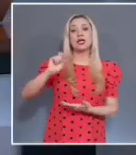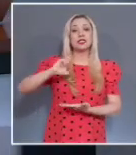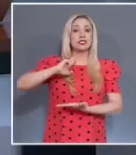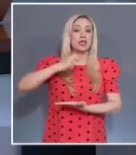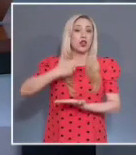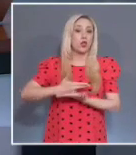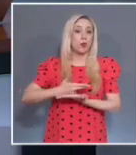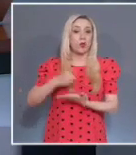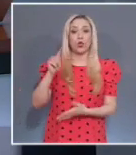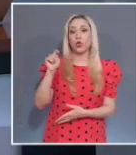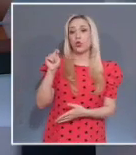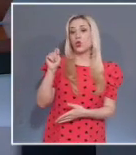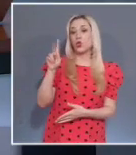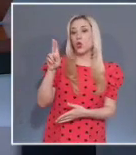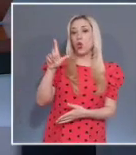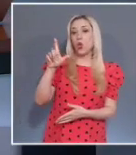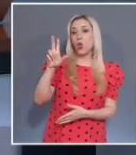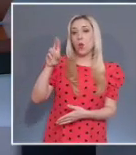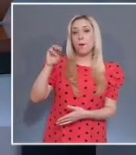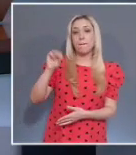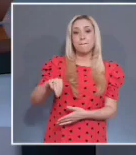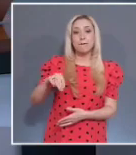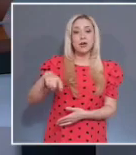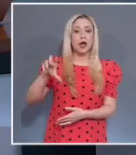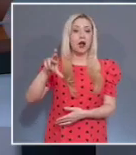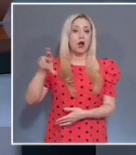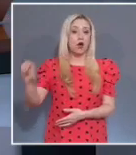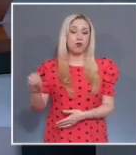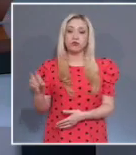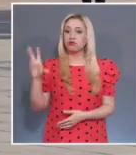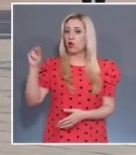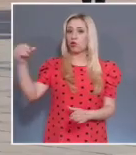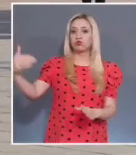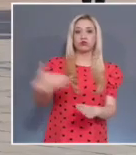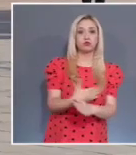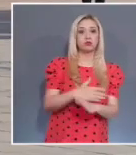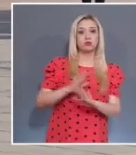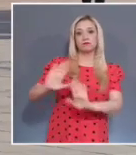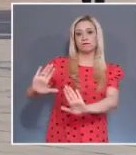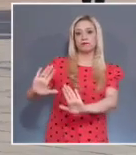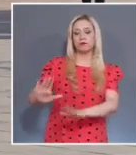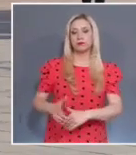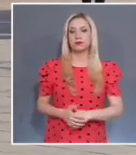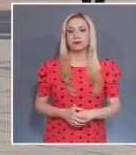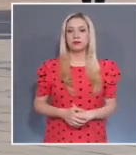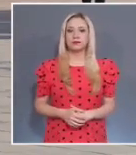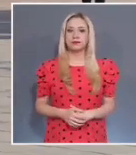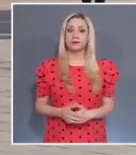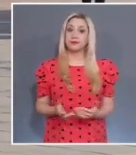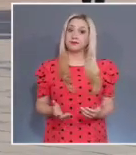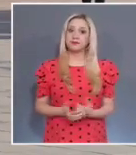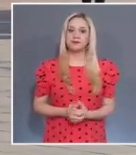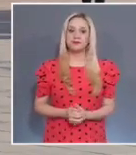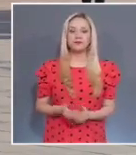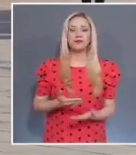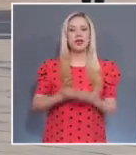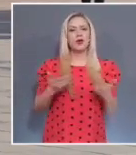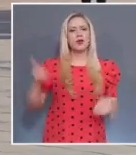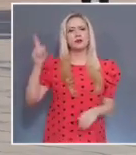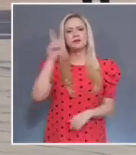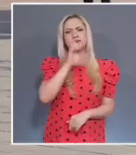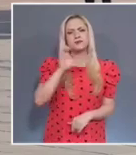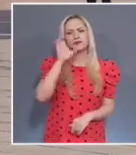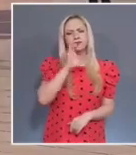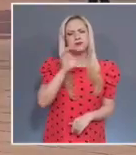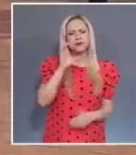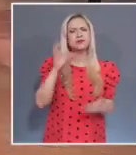La primera sala determinó que es constitucional el artículo 43 del Código Penal del Estado de Aguascalientes, que condiciona otorgar